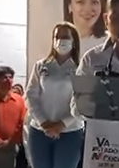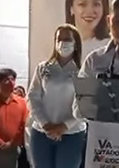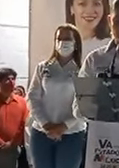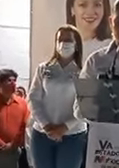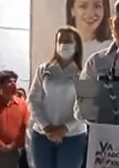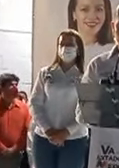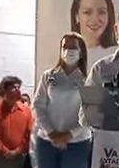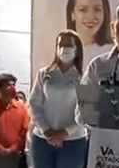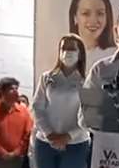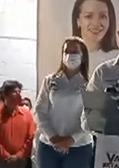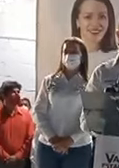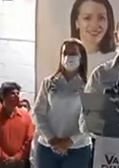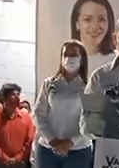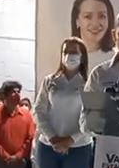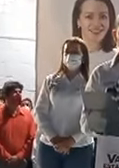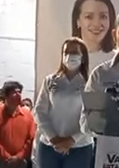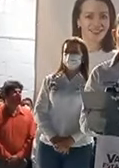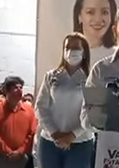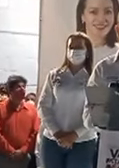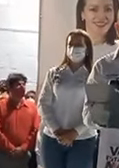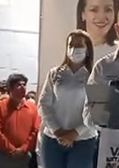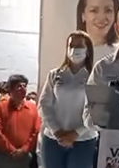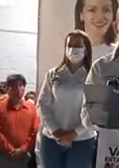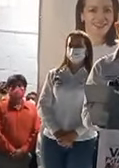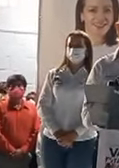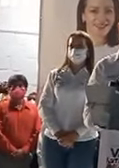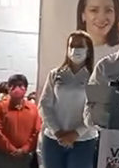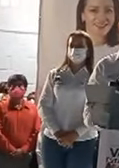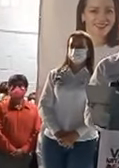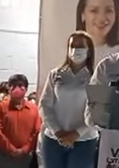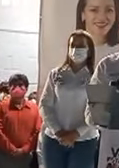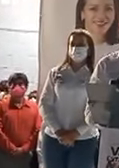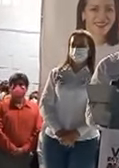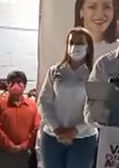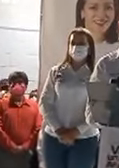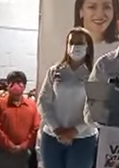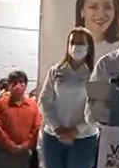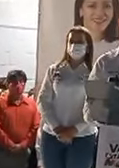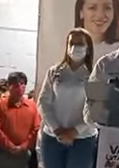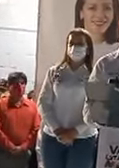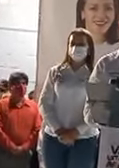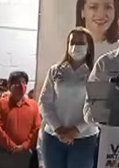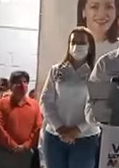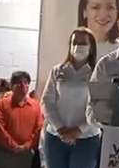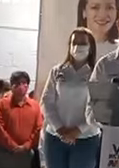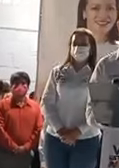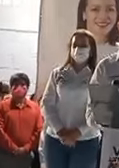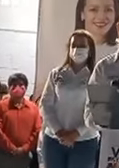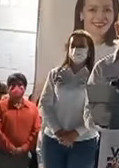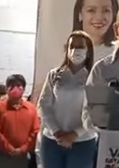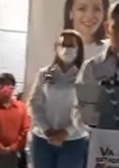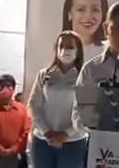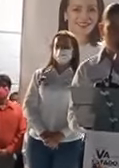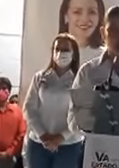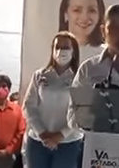somos invencibles. Vamos juntos por el rescate de Tejupilco, por un nuevo amanecer, juntos hasta